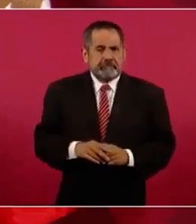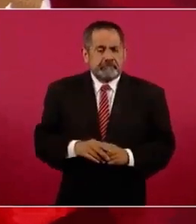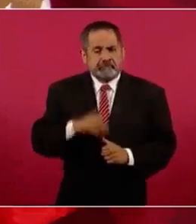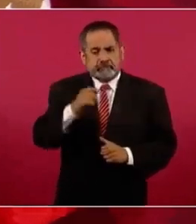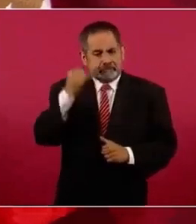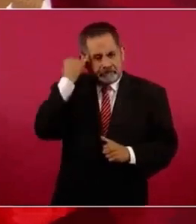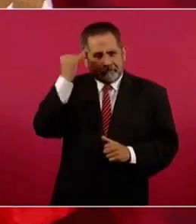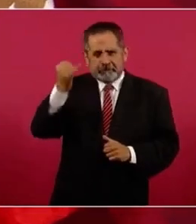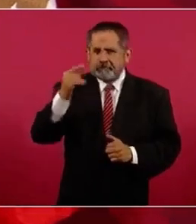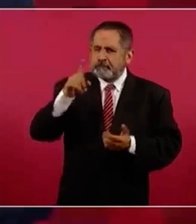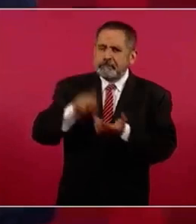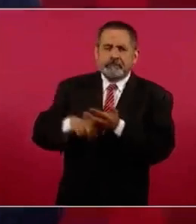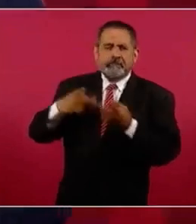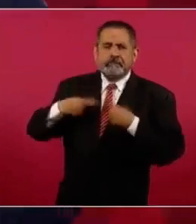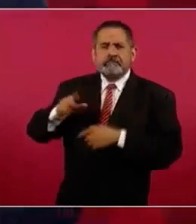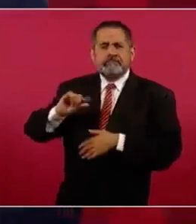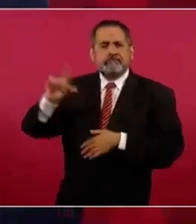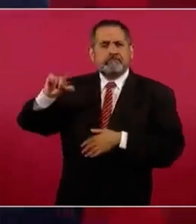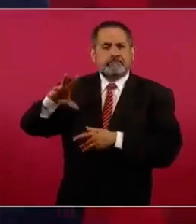Imagínese un funcionario